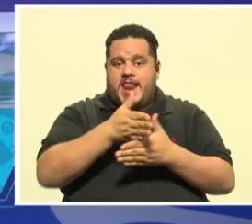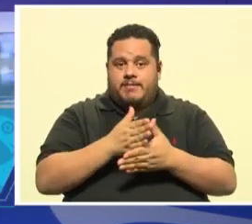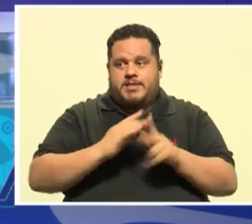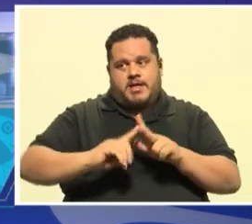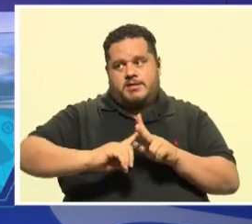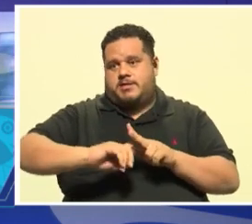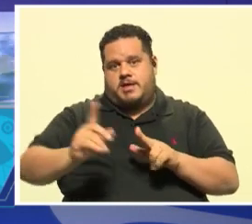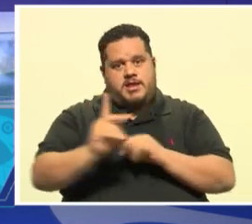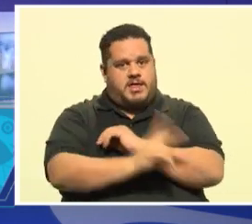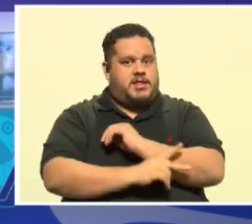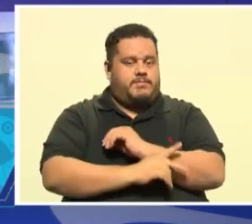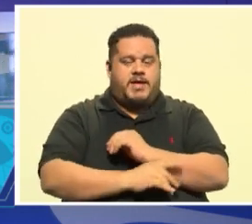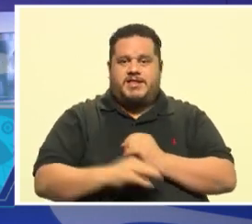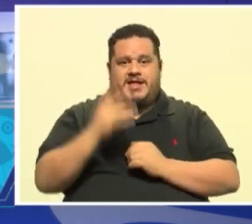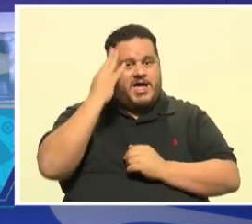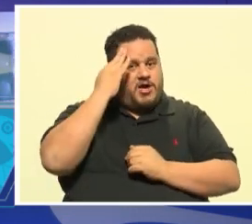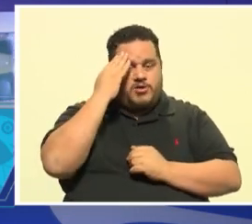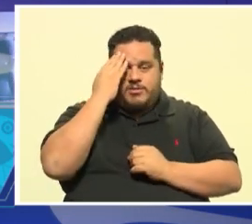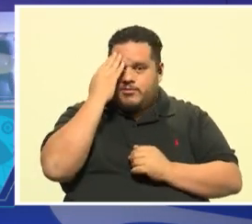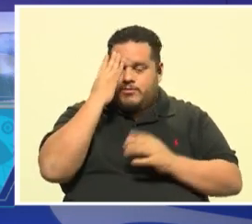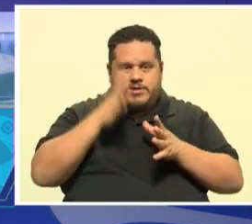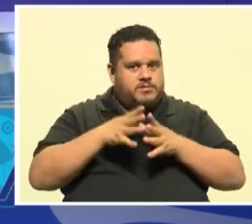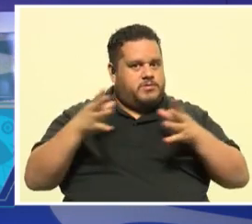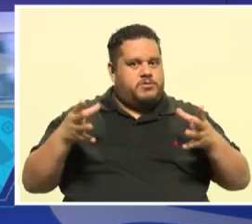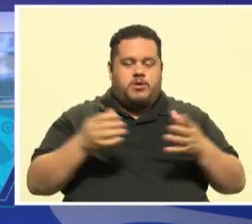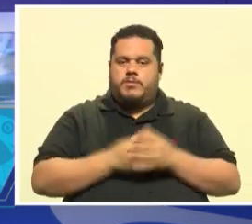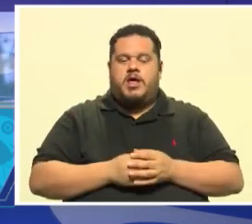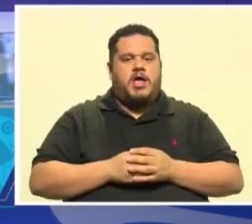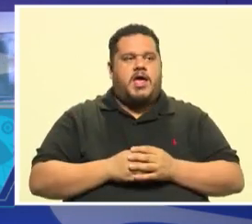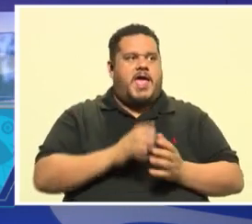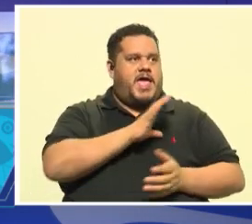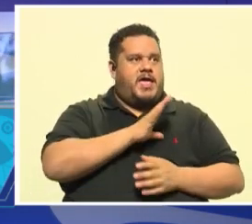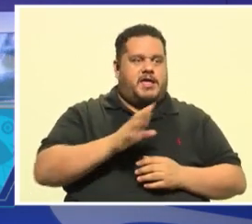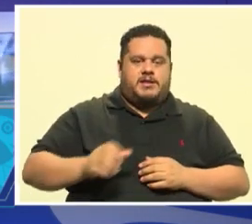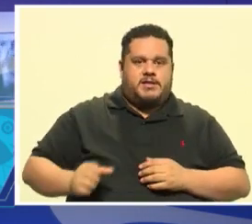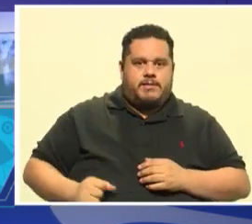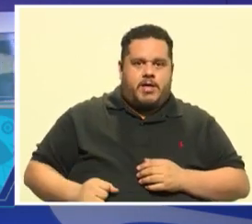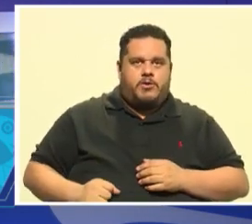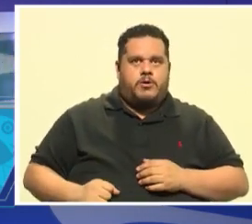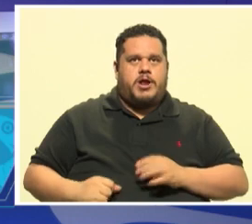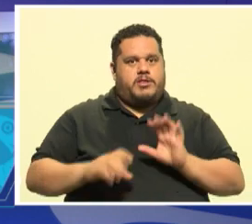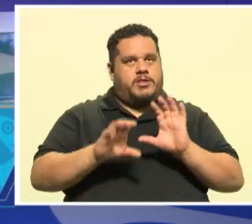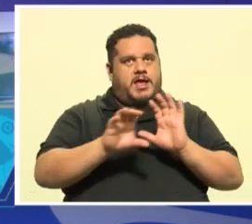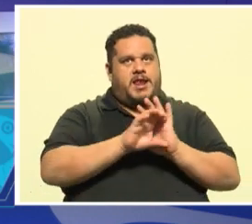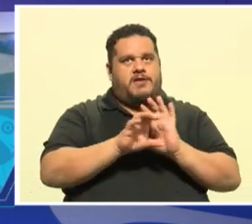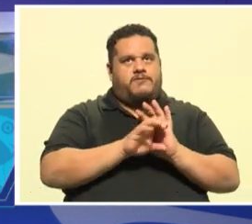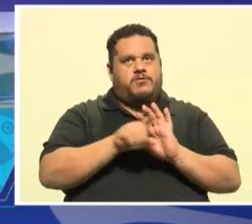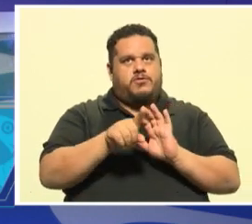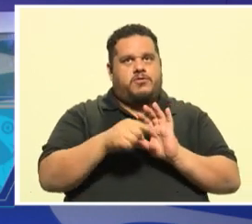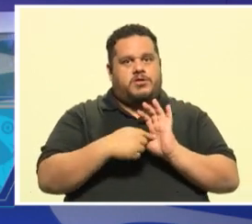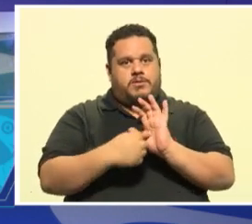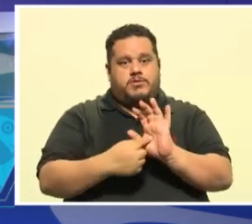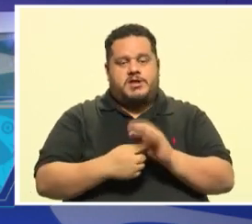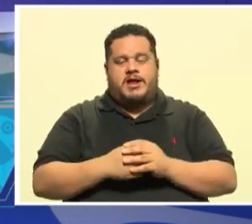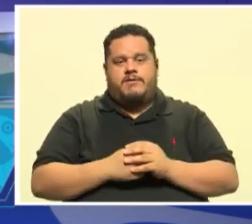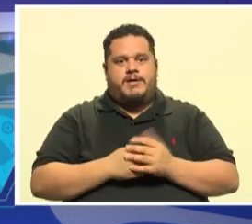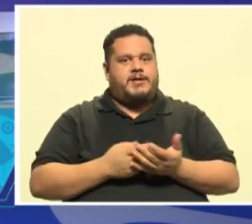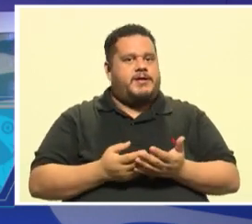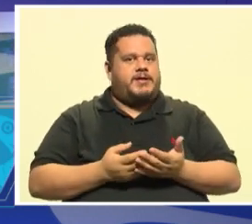nuevamente la migración. Recordemos que hace 4 años fue la retórica del muro lo